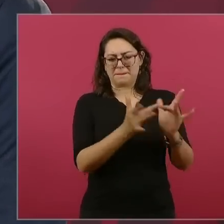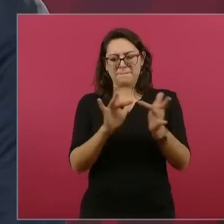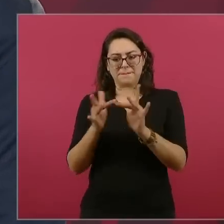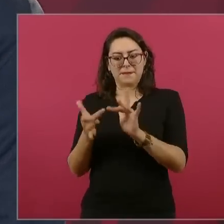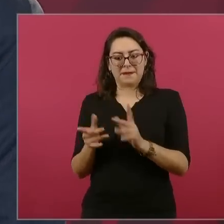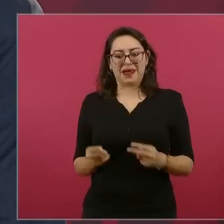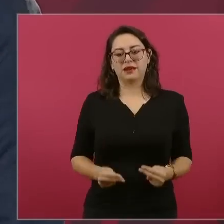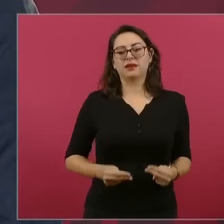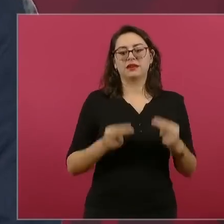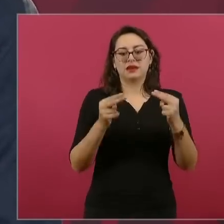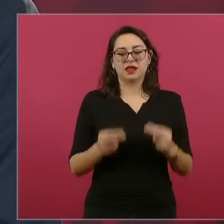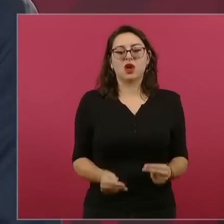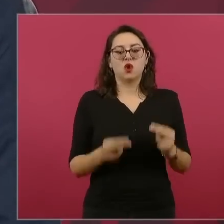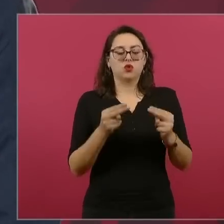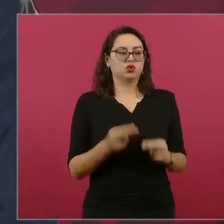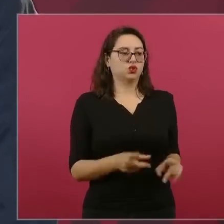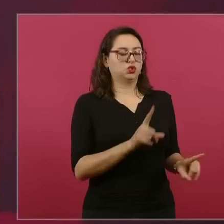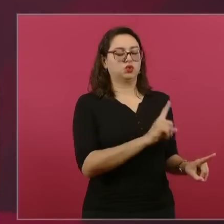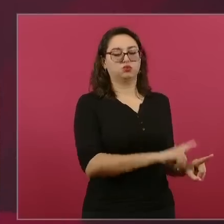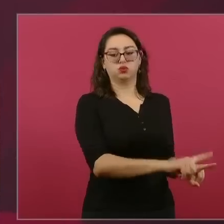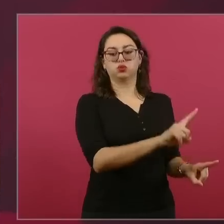que tienen